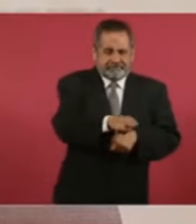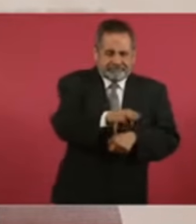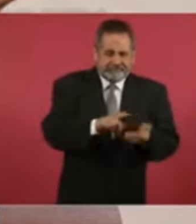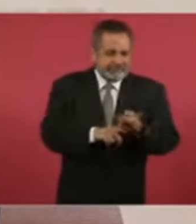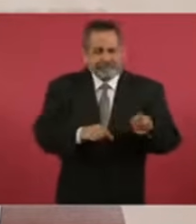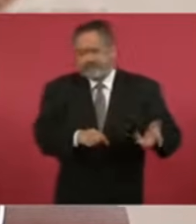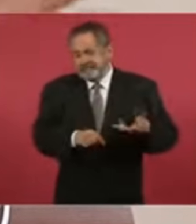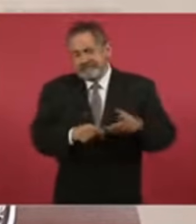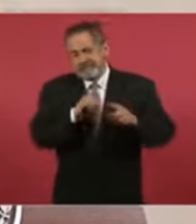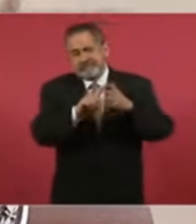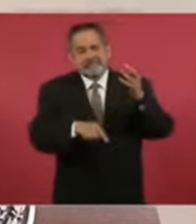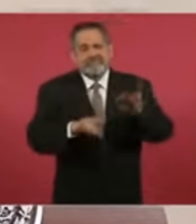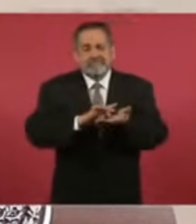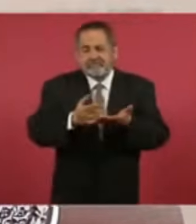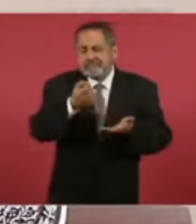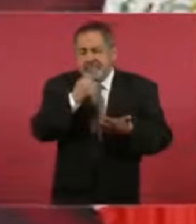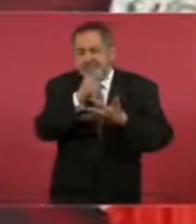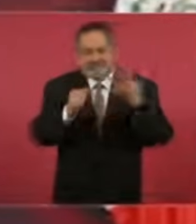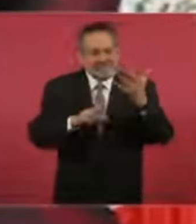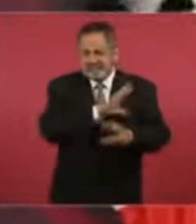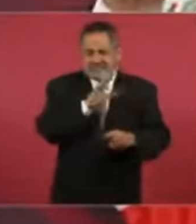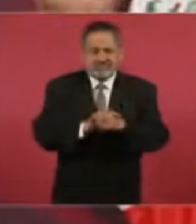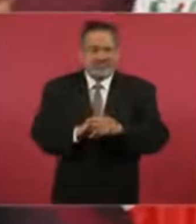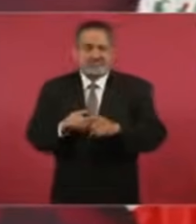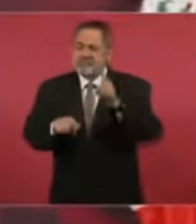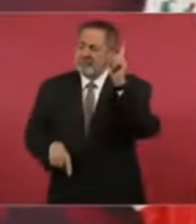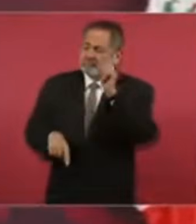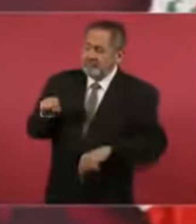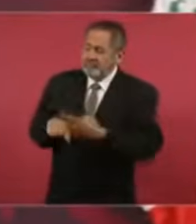Desde luego, todo lo que tiene que ver con la medicina, todo privatizado.